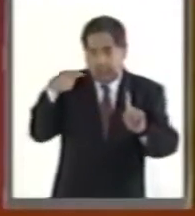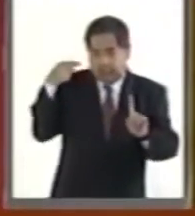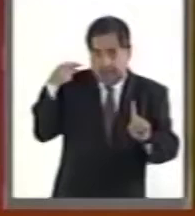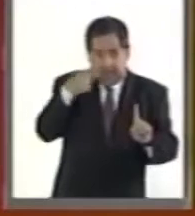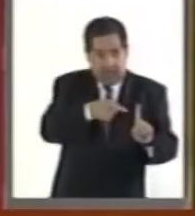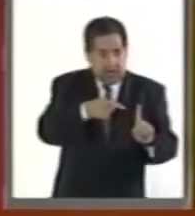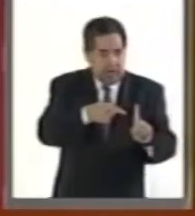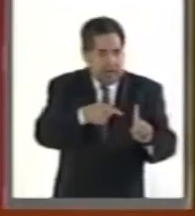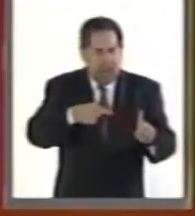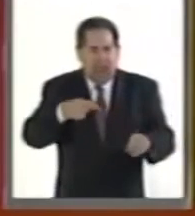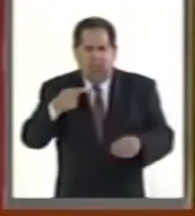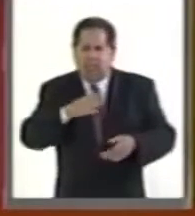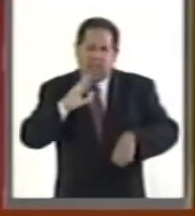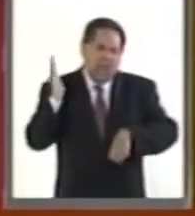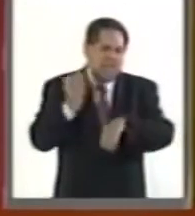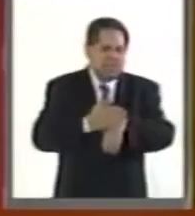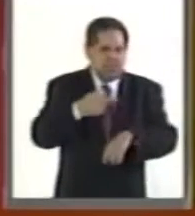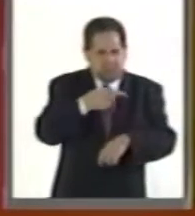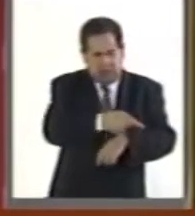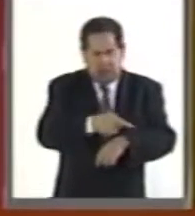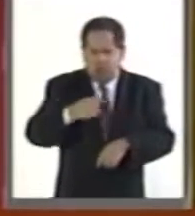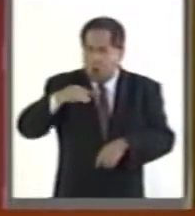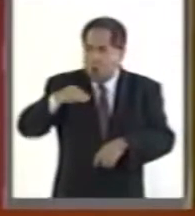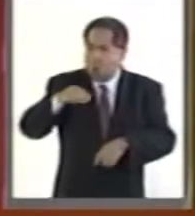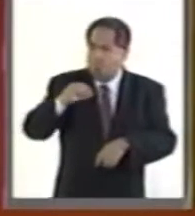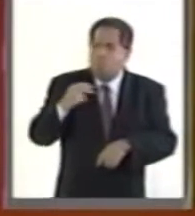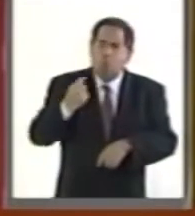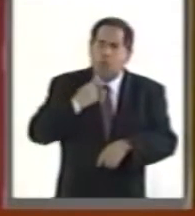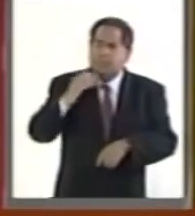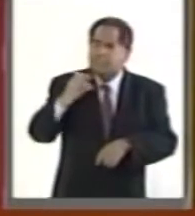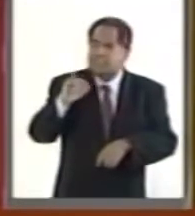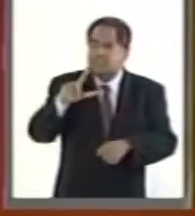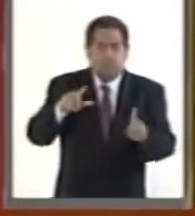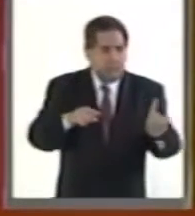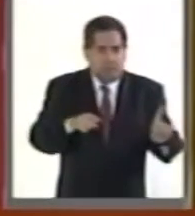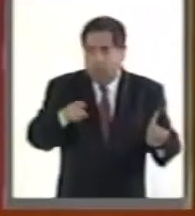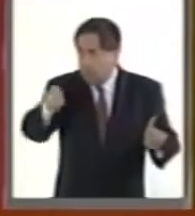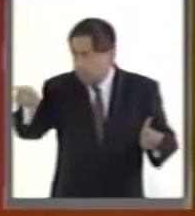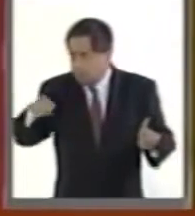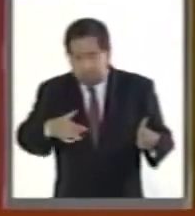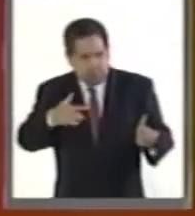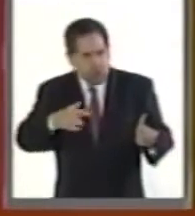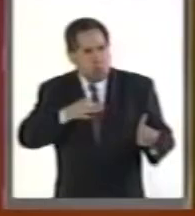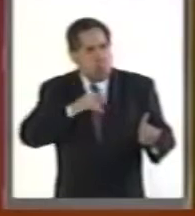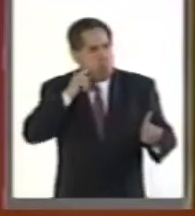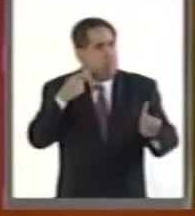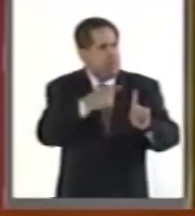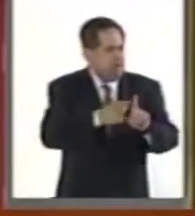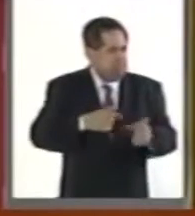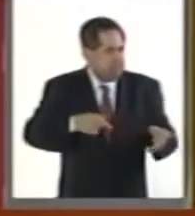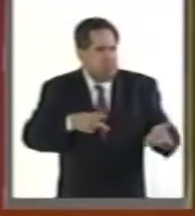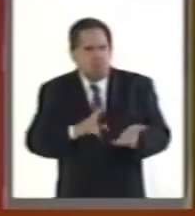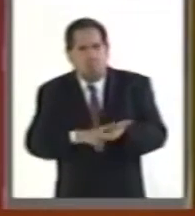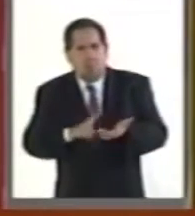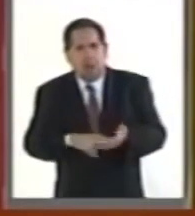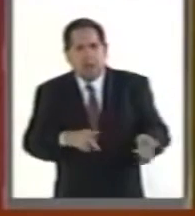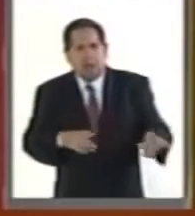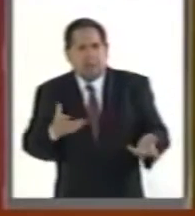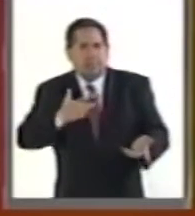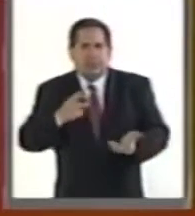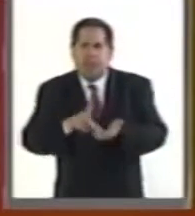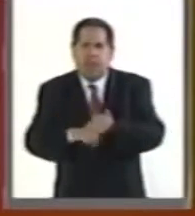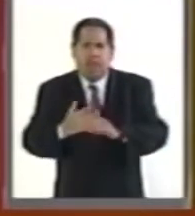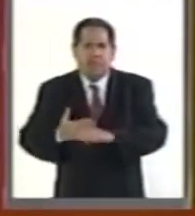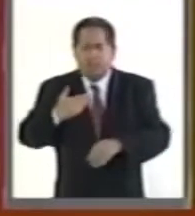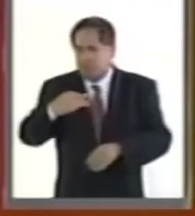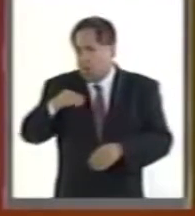sancionado en esa época evidentemente gris de la humanidad. La muerte civil fue incluida también